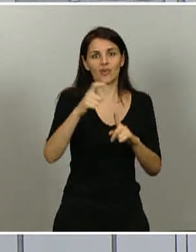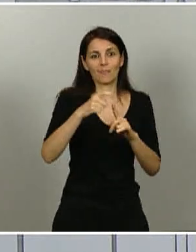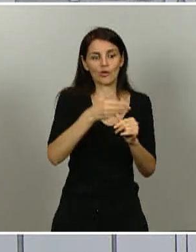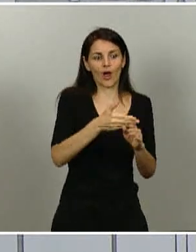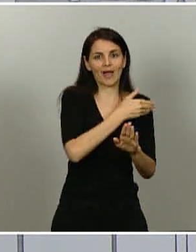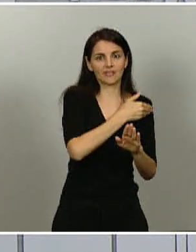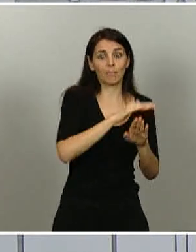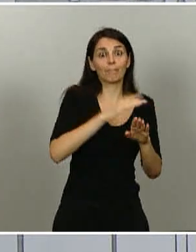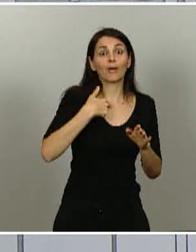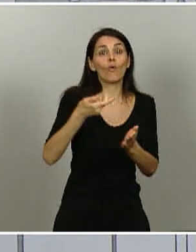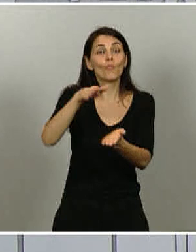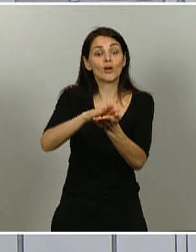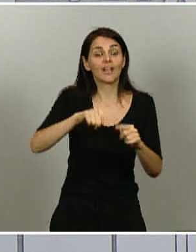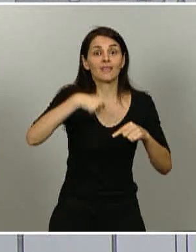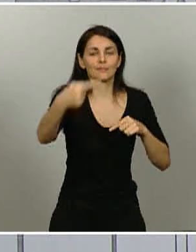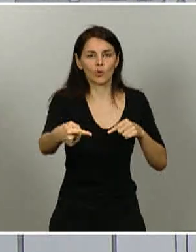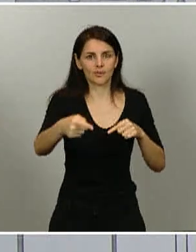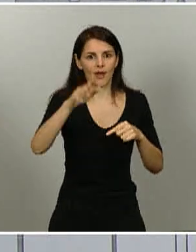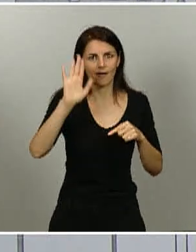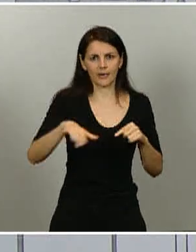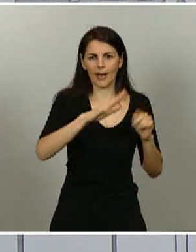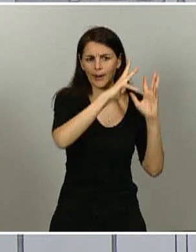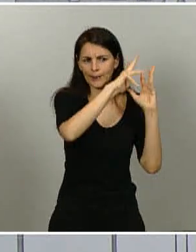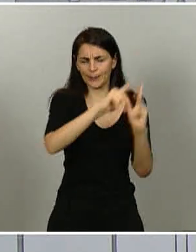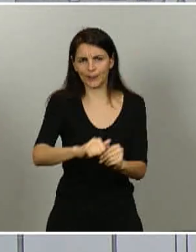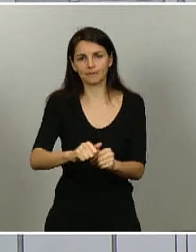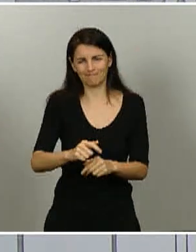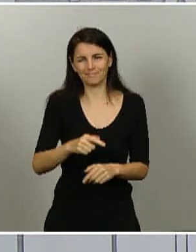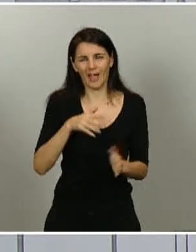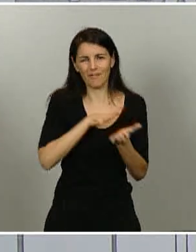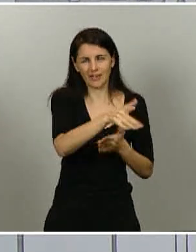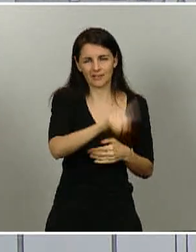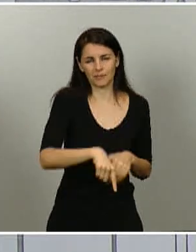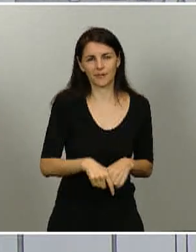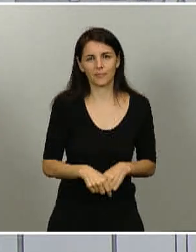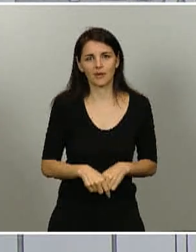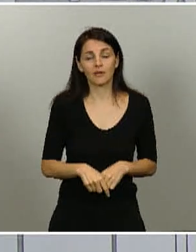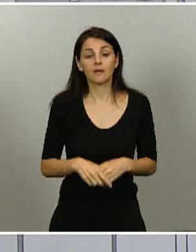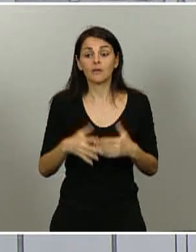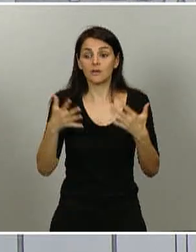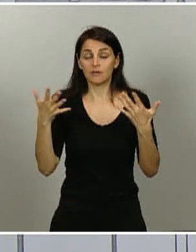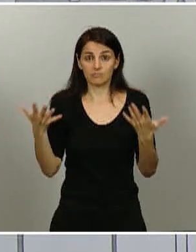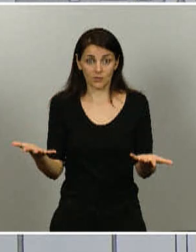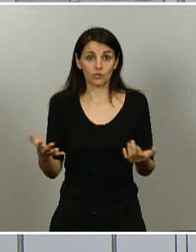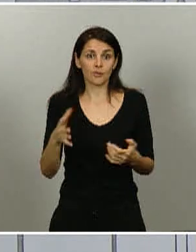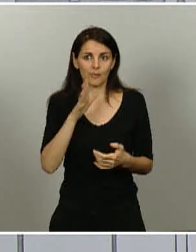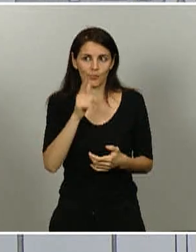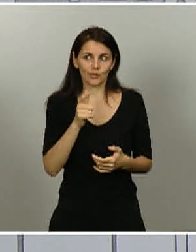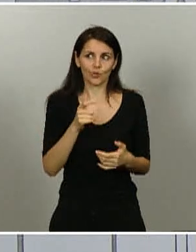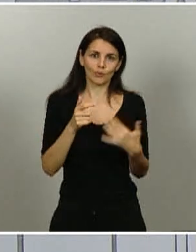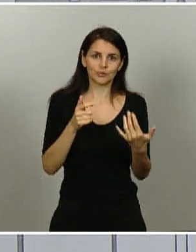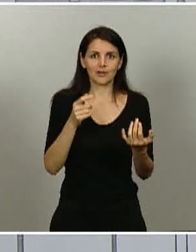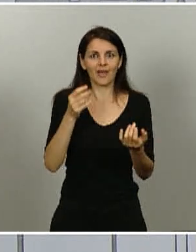serie hasta que esta base de datos con los datos del sistema de vigilancia previo se pudiera actualizar